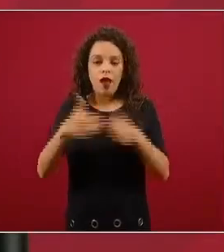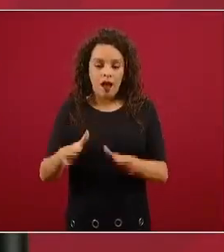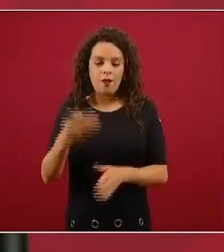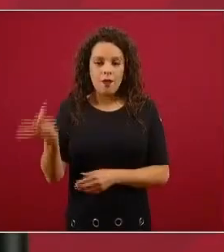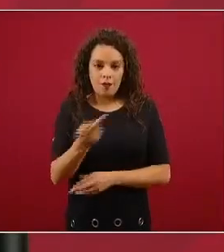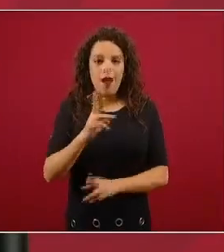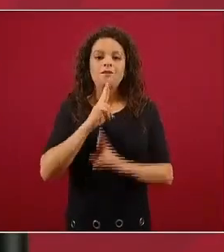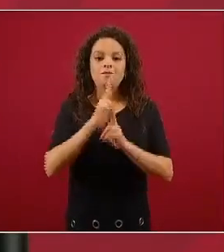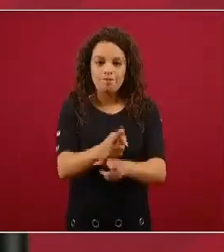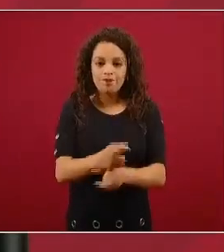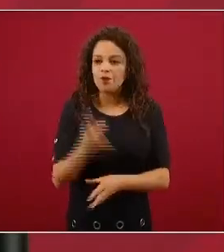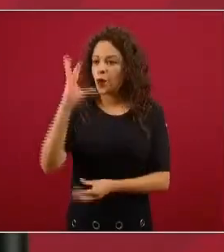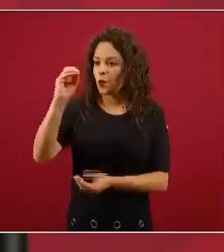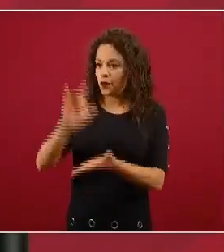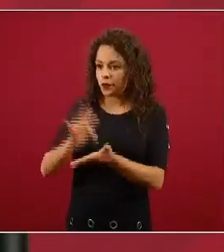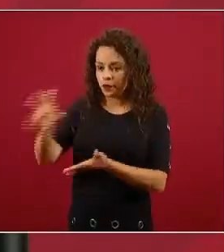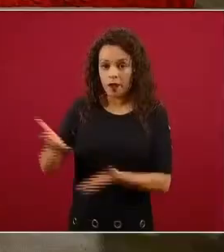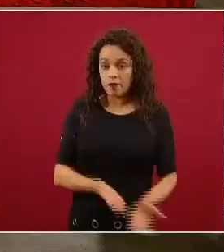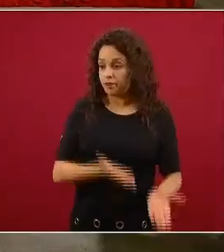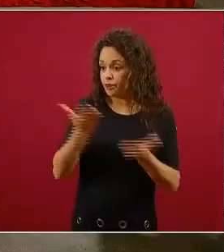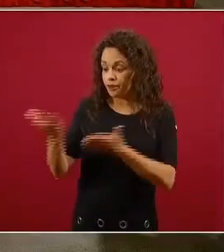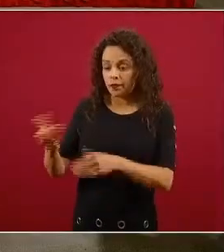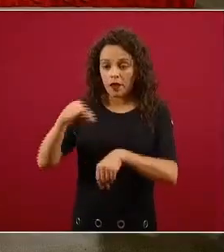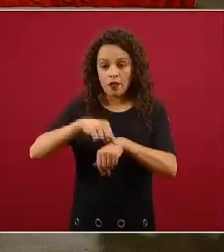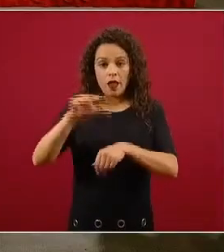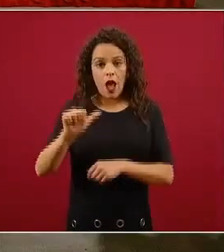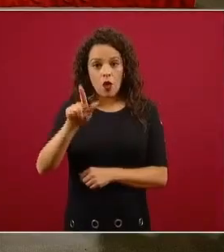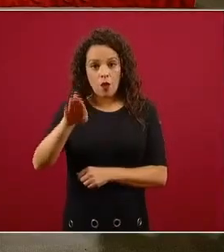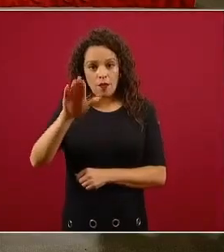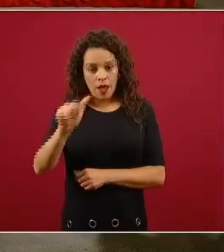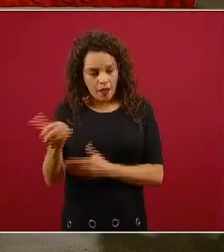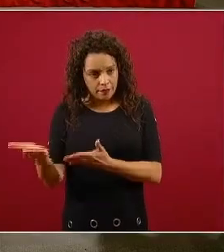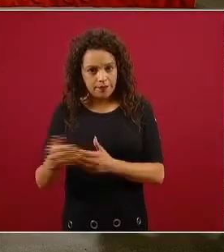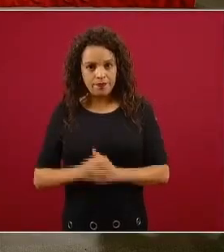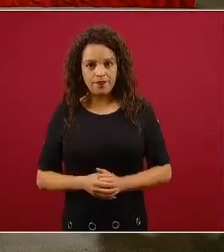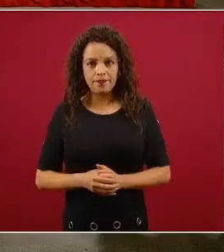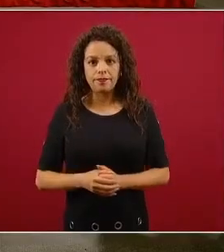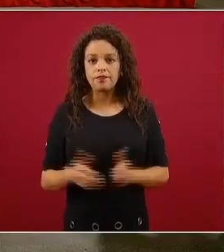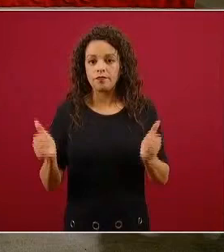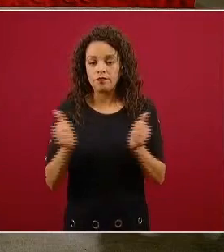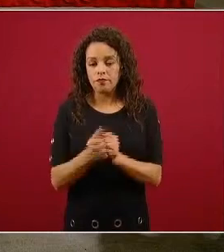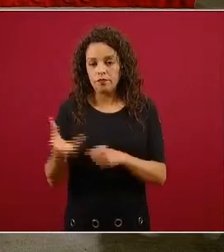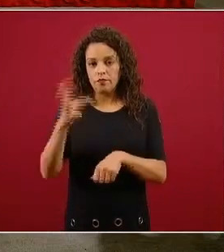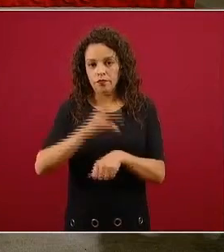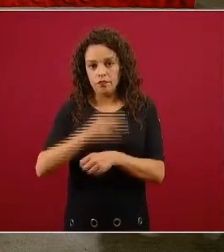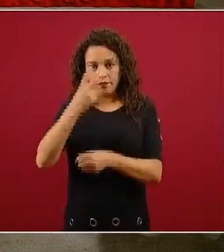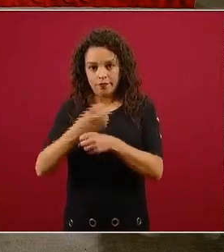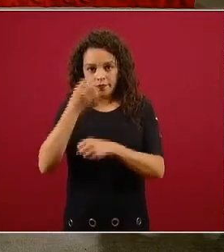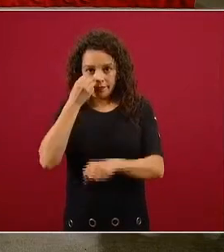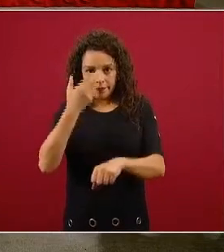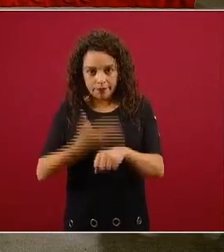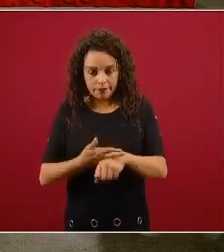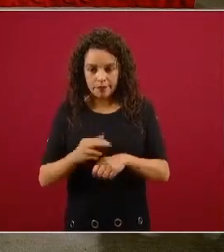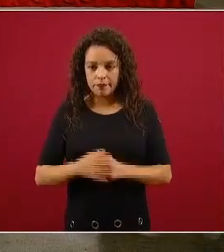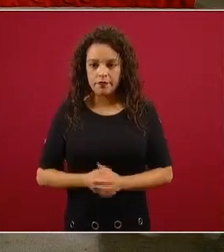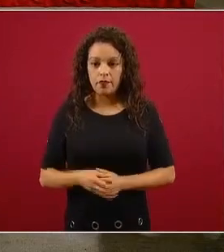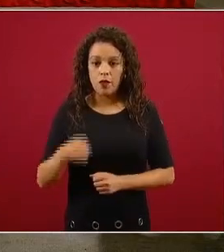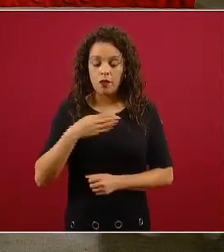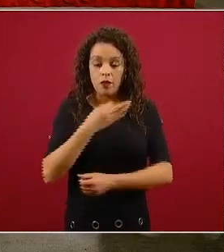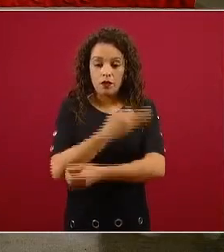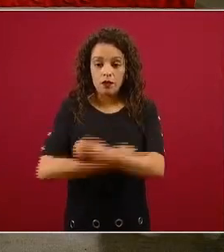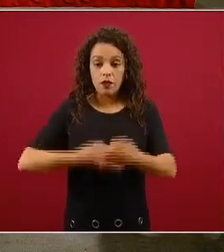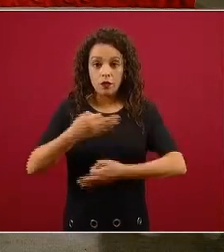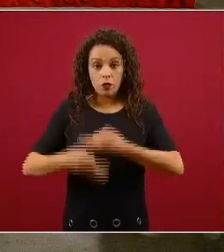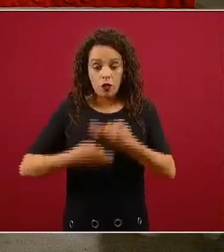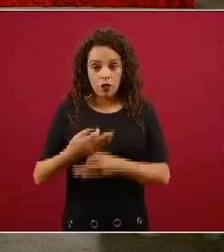muchas gracias doctora la mía por favor con su permiso señor subsecretario muy buenas tardes con todas y con